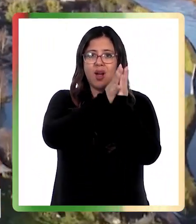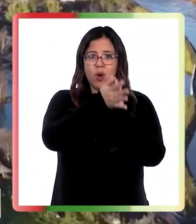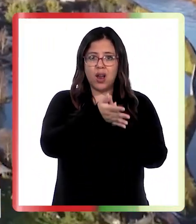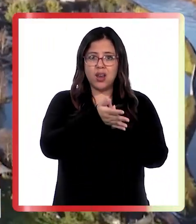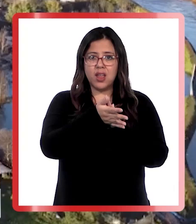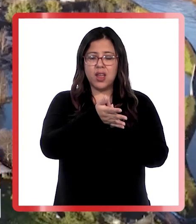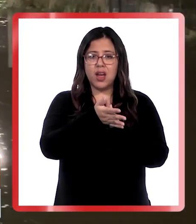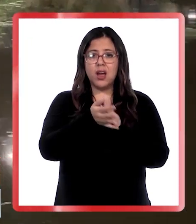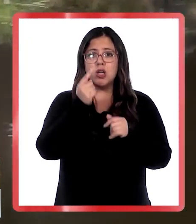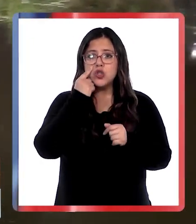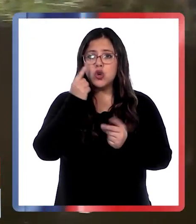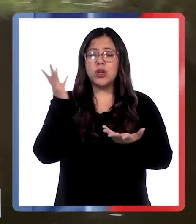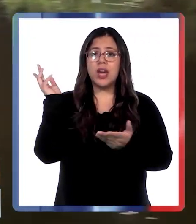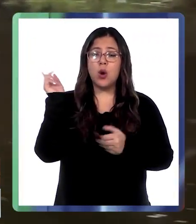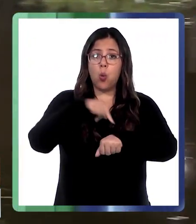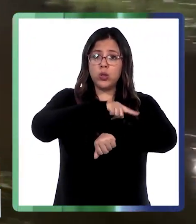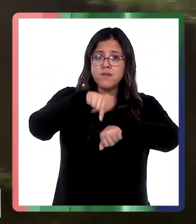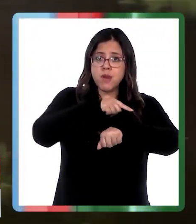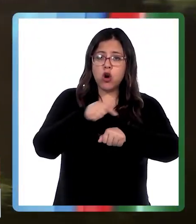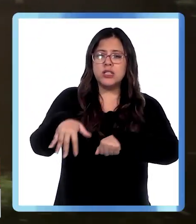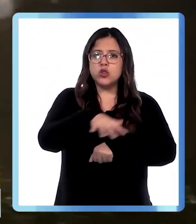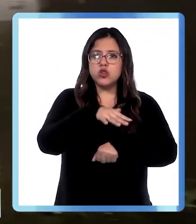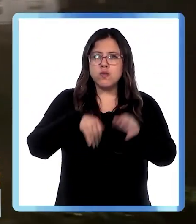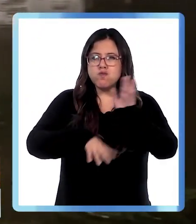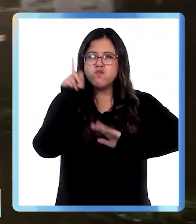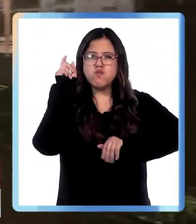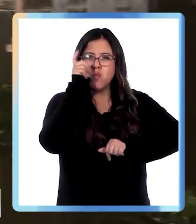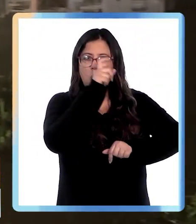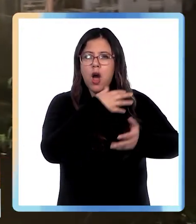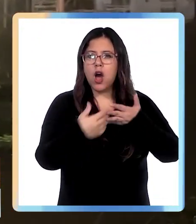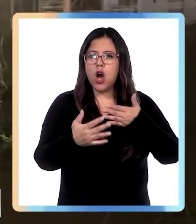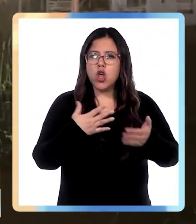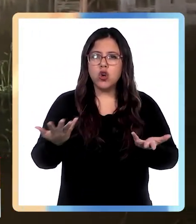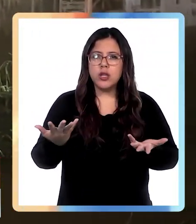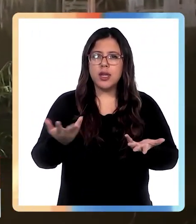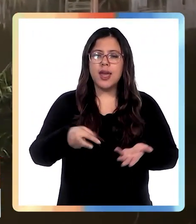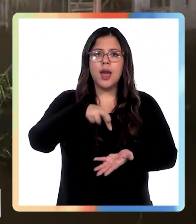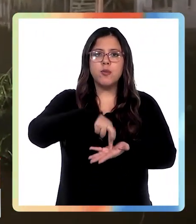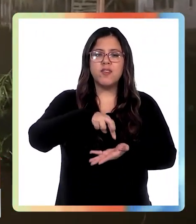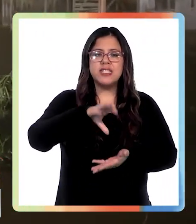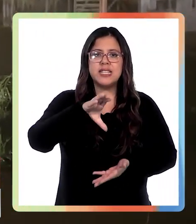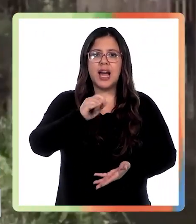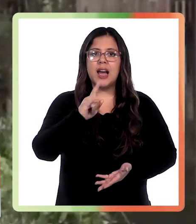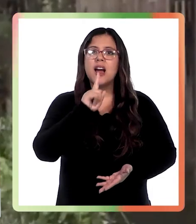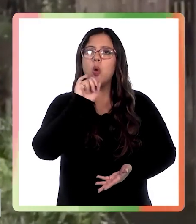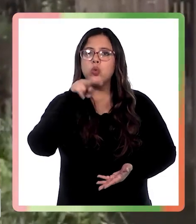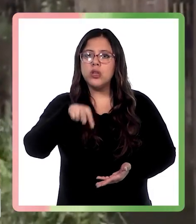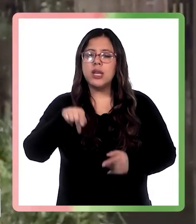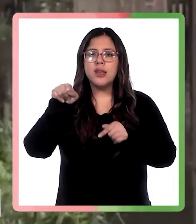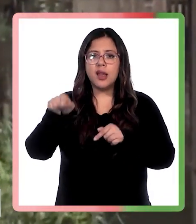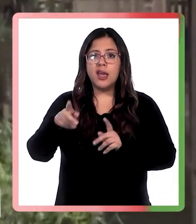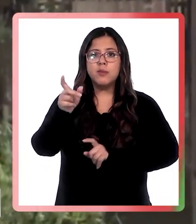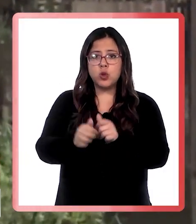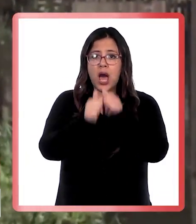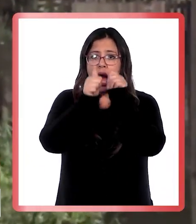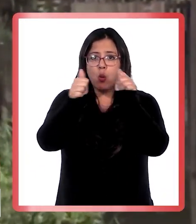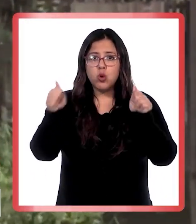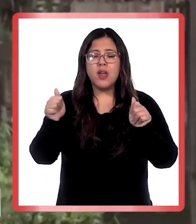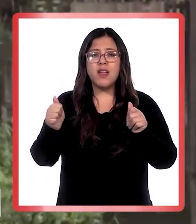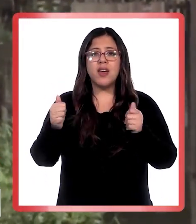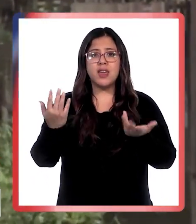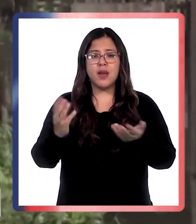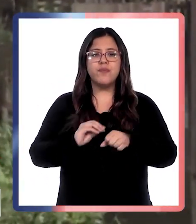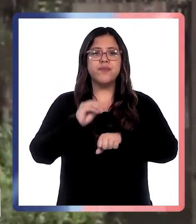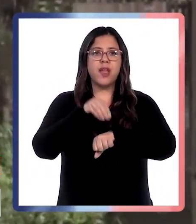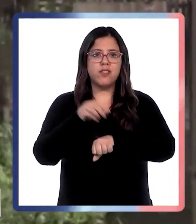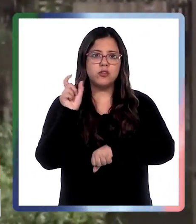de la región de la araucanía en las últimas horas las situaciones más complejas se han registrado en la provincia de cautín lo que obligó a las